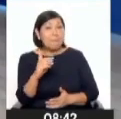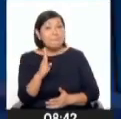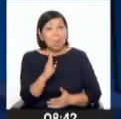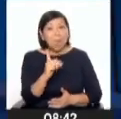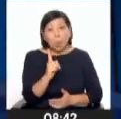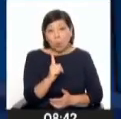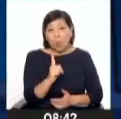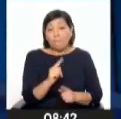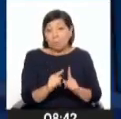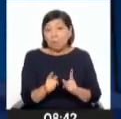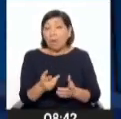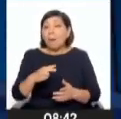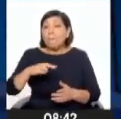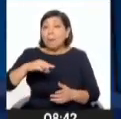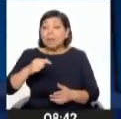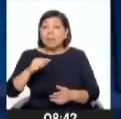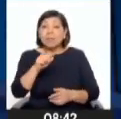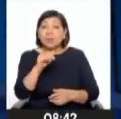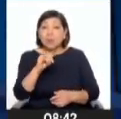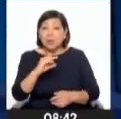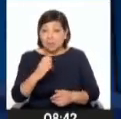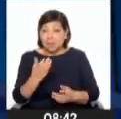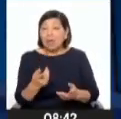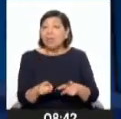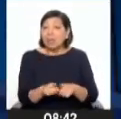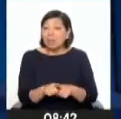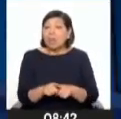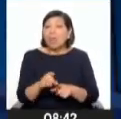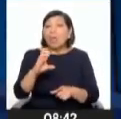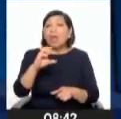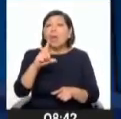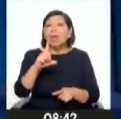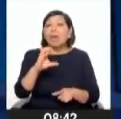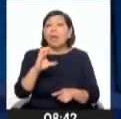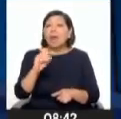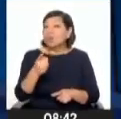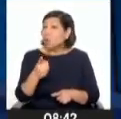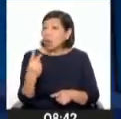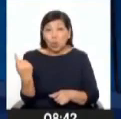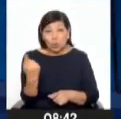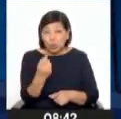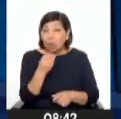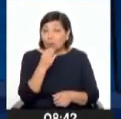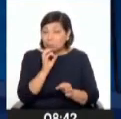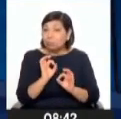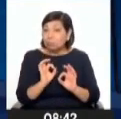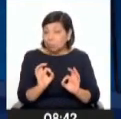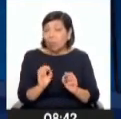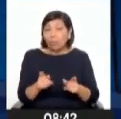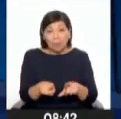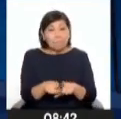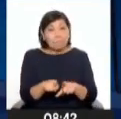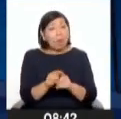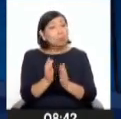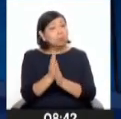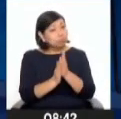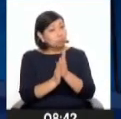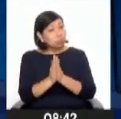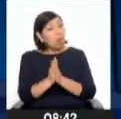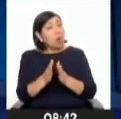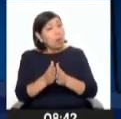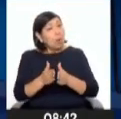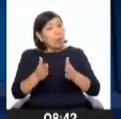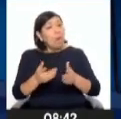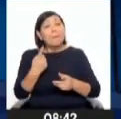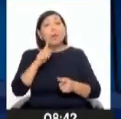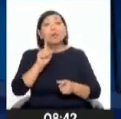B1, tiene magnesio, cobre, zinc y también tiene calcio. Entonces estamos hablando que no solamente es nutritivo, sino que también tiene beneficios muy